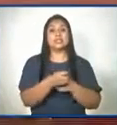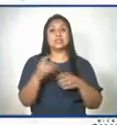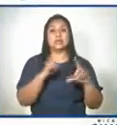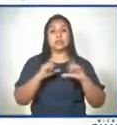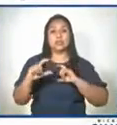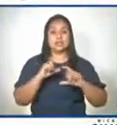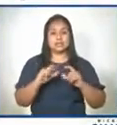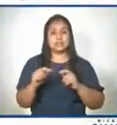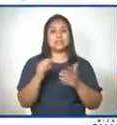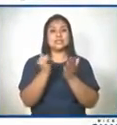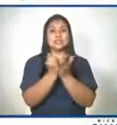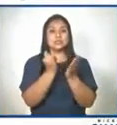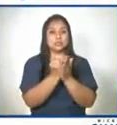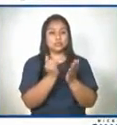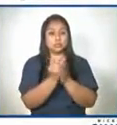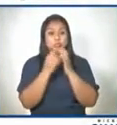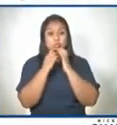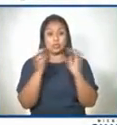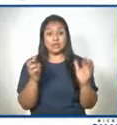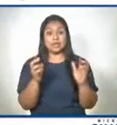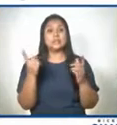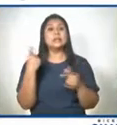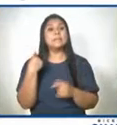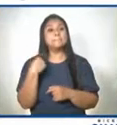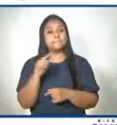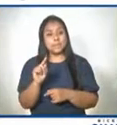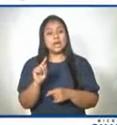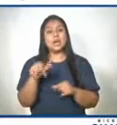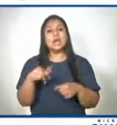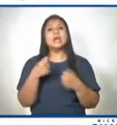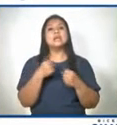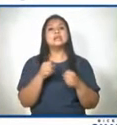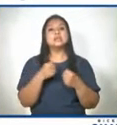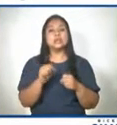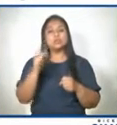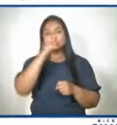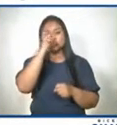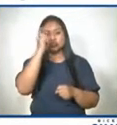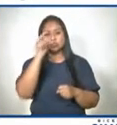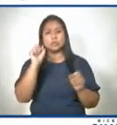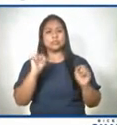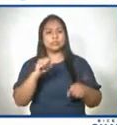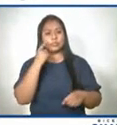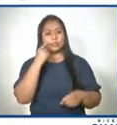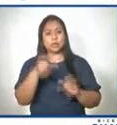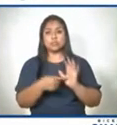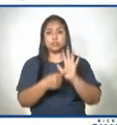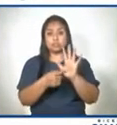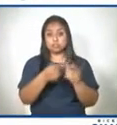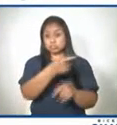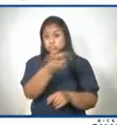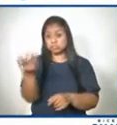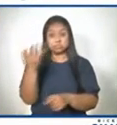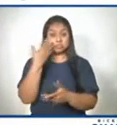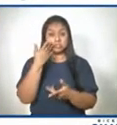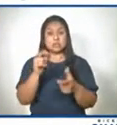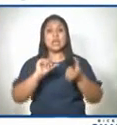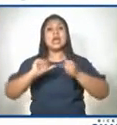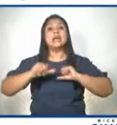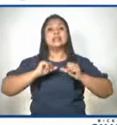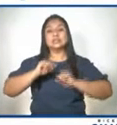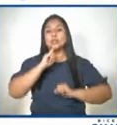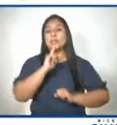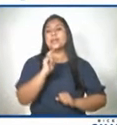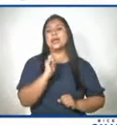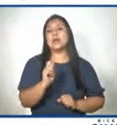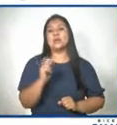las instituciones públicas para realizar una labor que permitiera a ustedes tener mejor acceso a la información